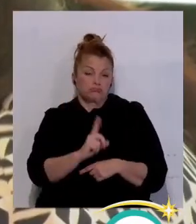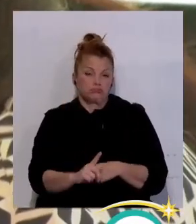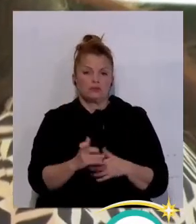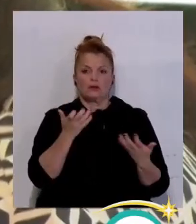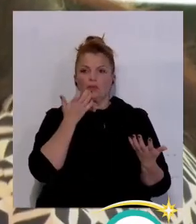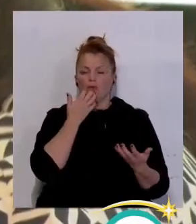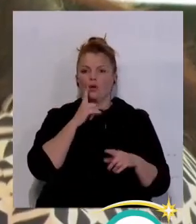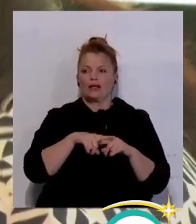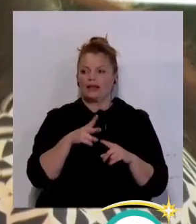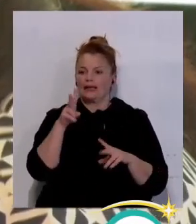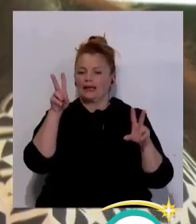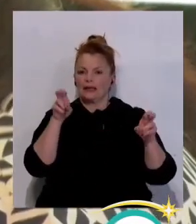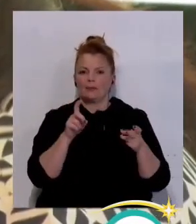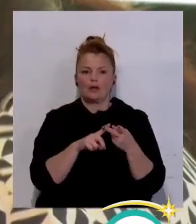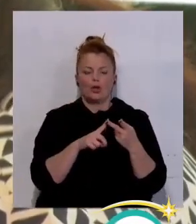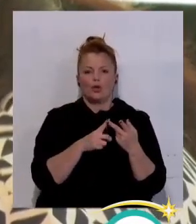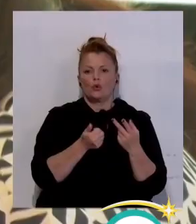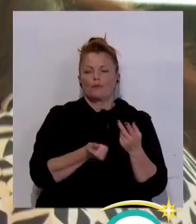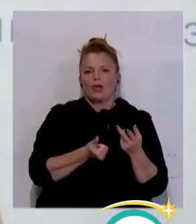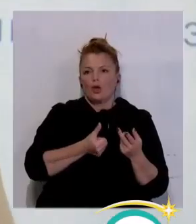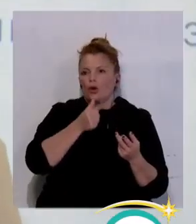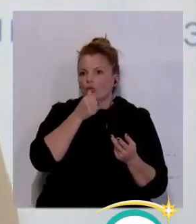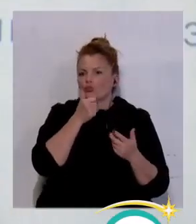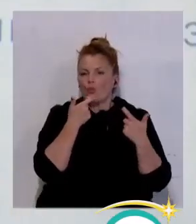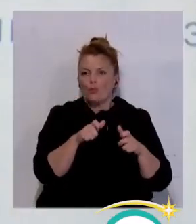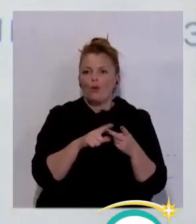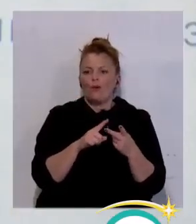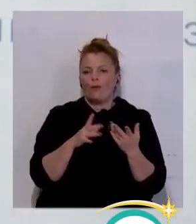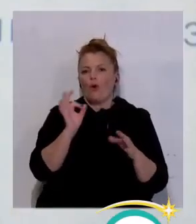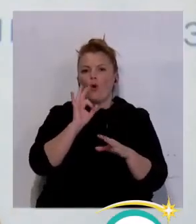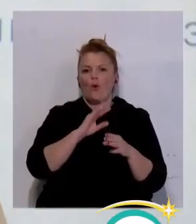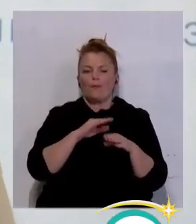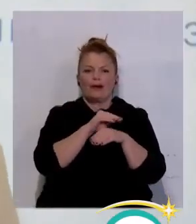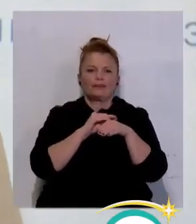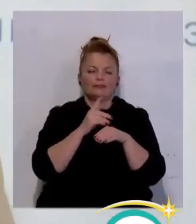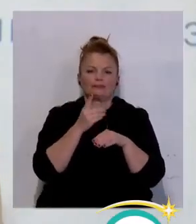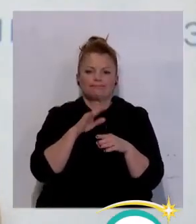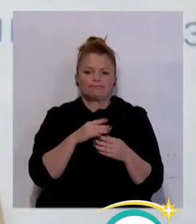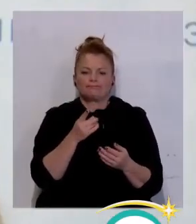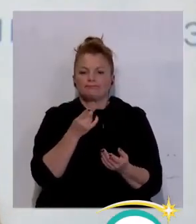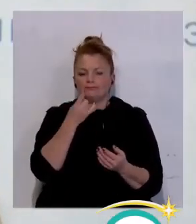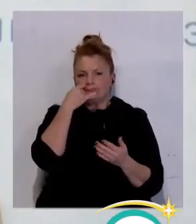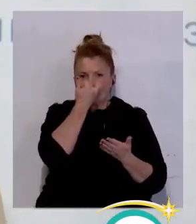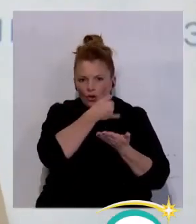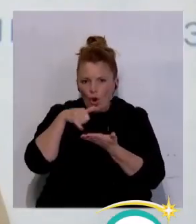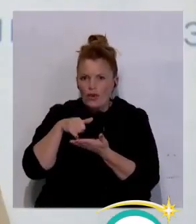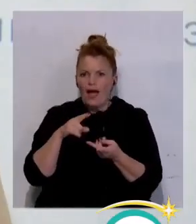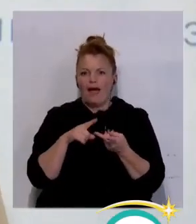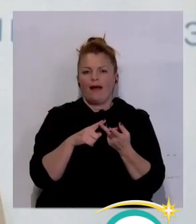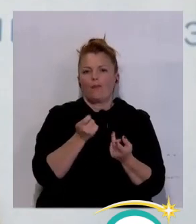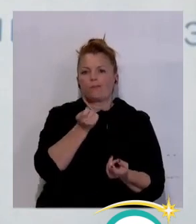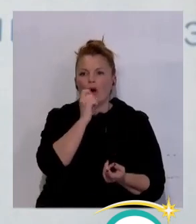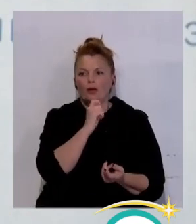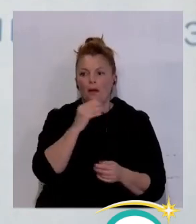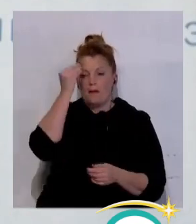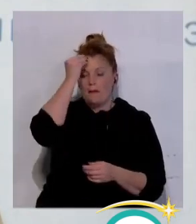por ejemplo el consumo de compartir un canutillo cuando uno se toma una raya de droga, eso que uno piensa